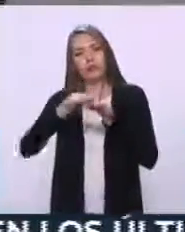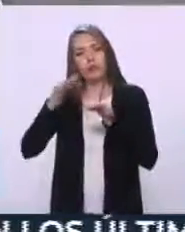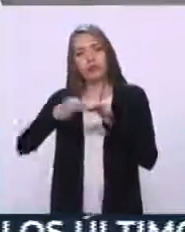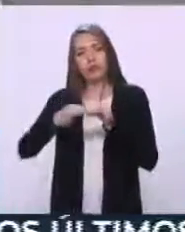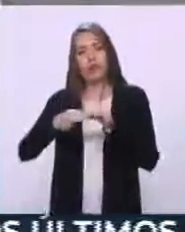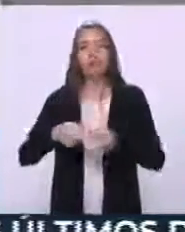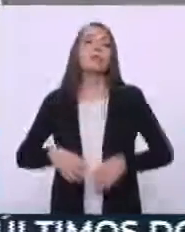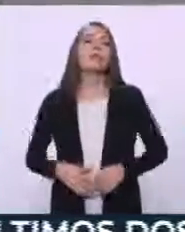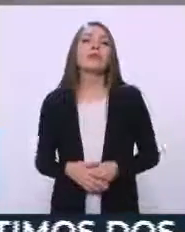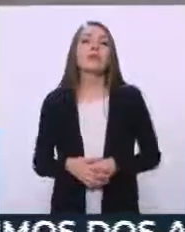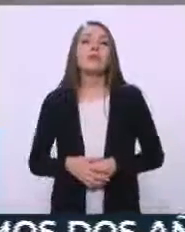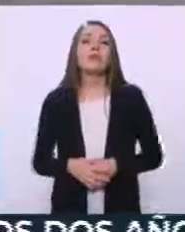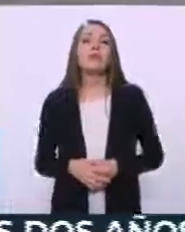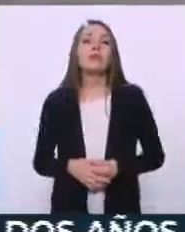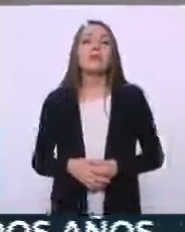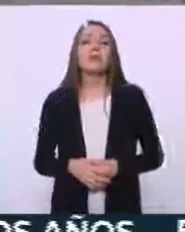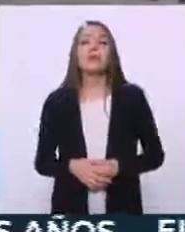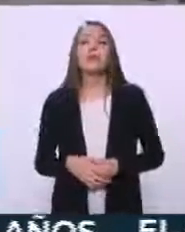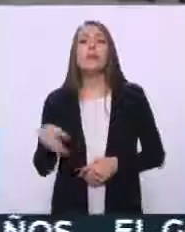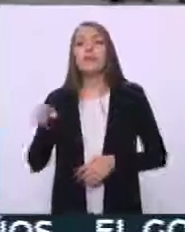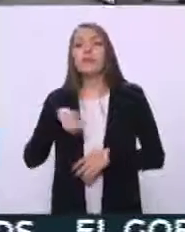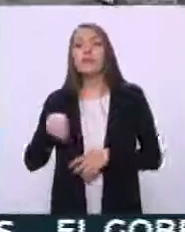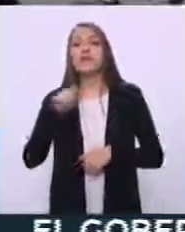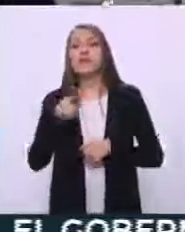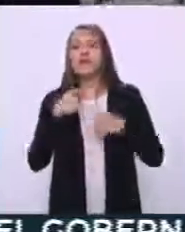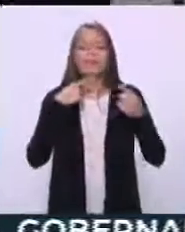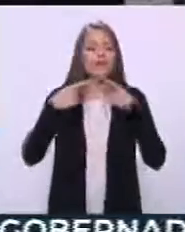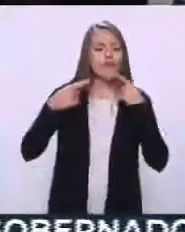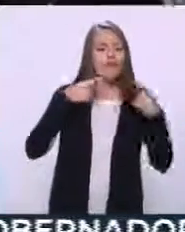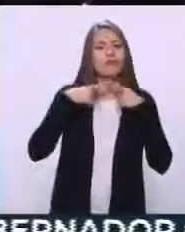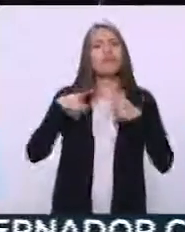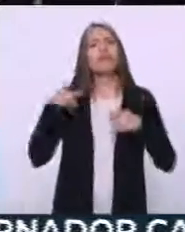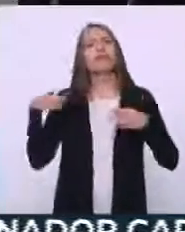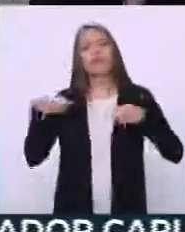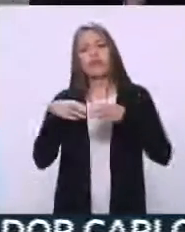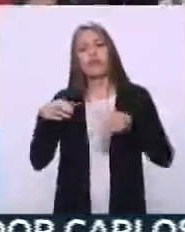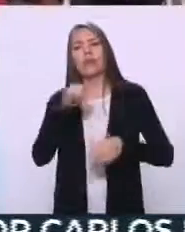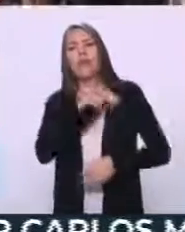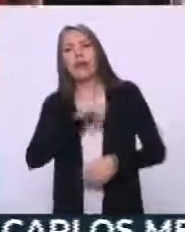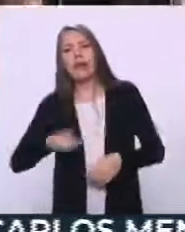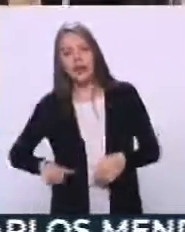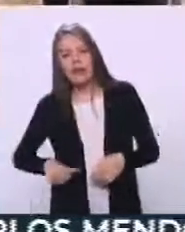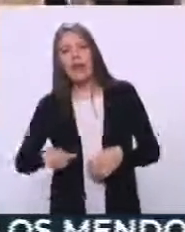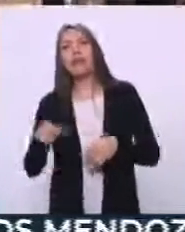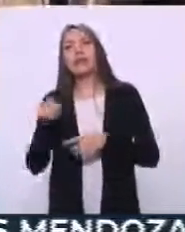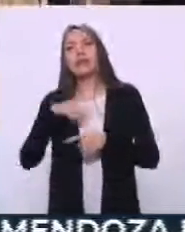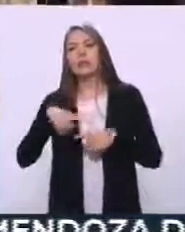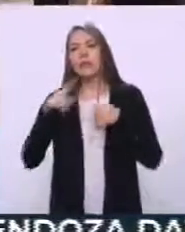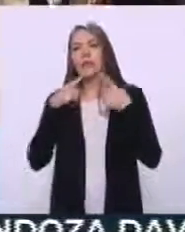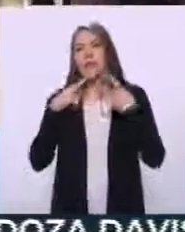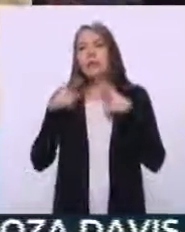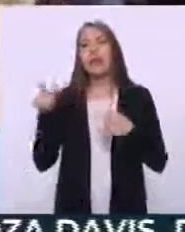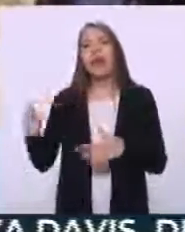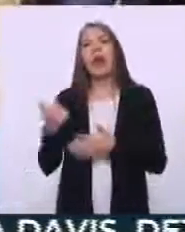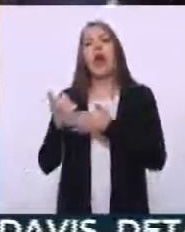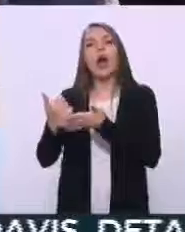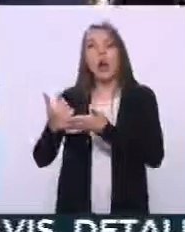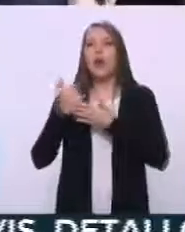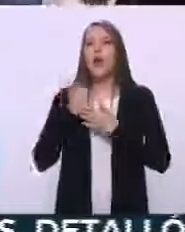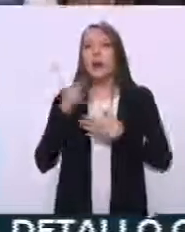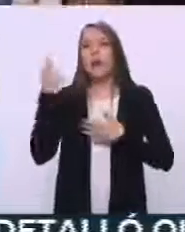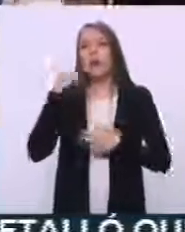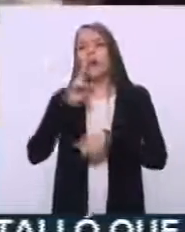que lo discutimos con las alcaldías y lo estamos llevando también a cabo junto con ellas, y ellas nos ayudarían también en